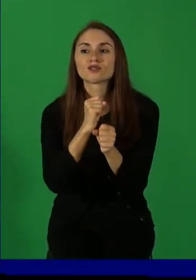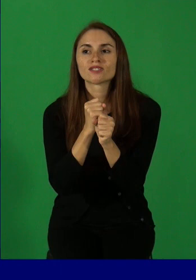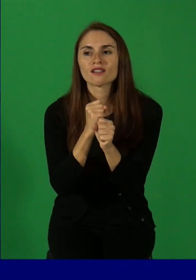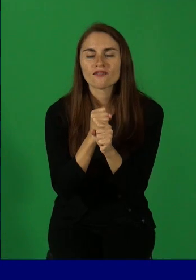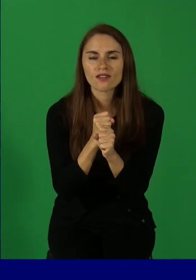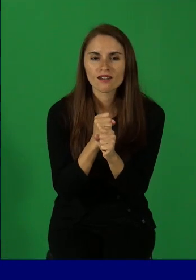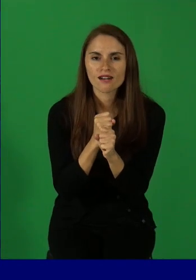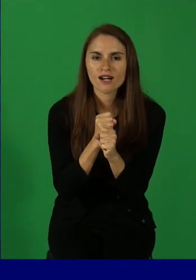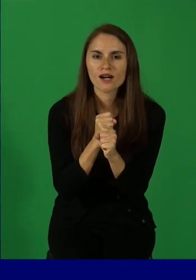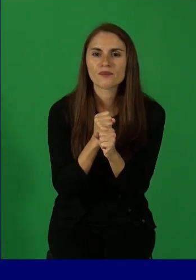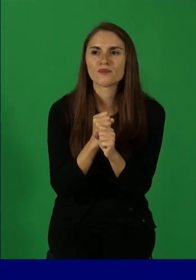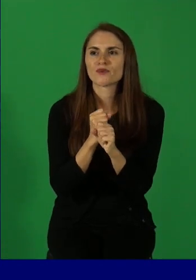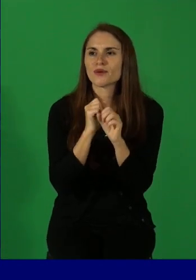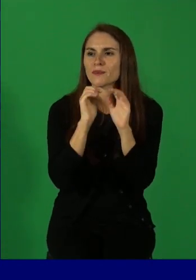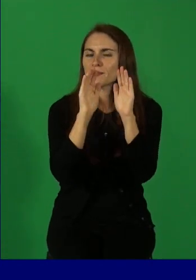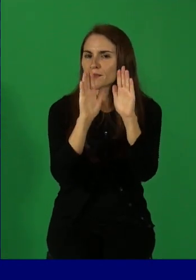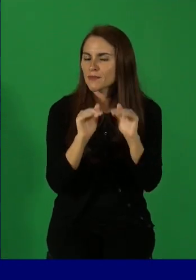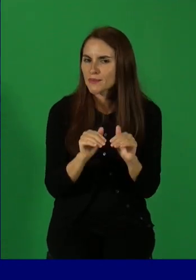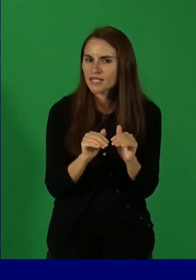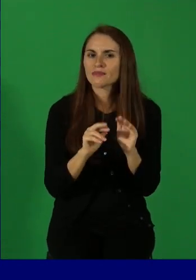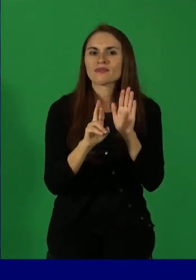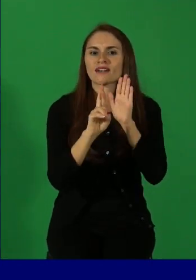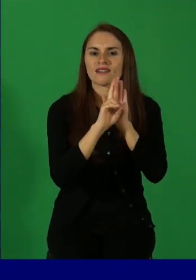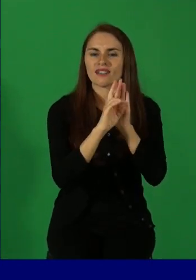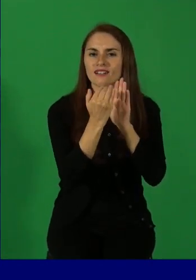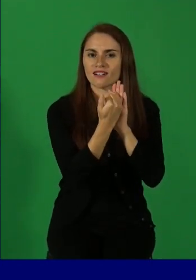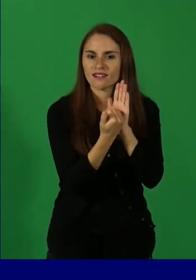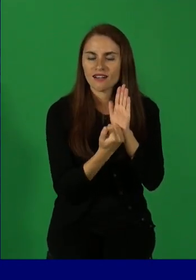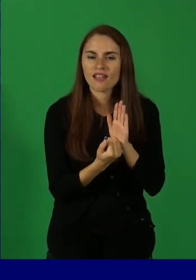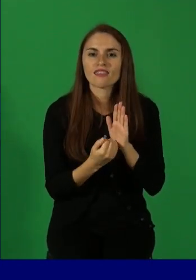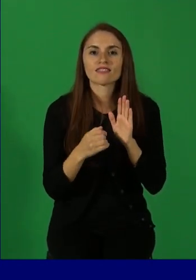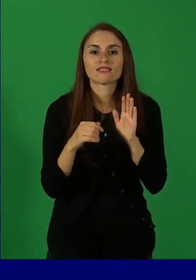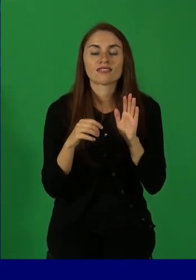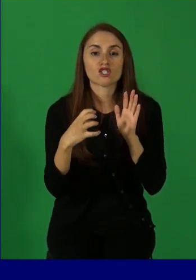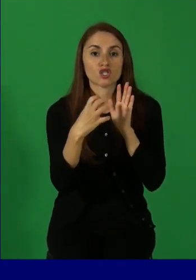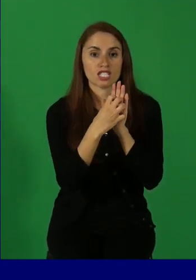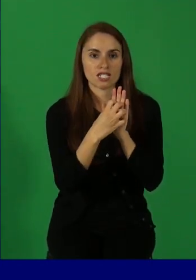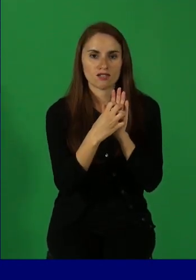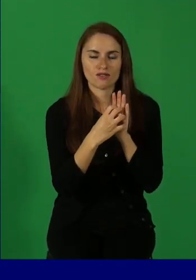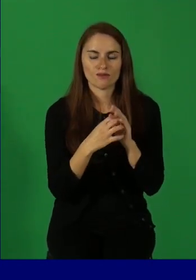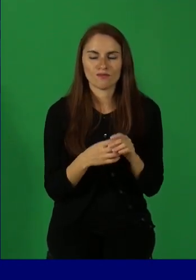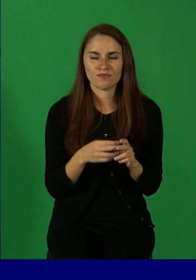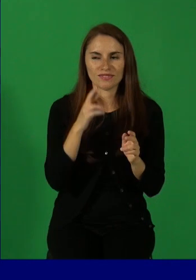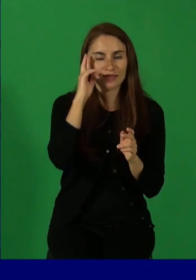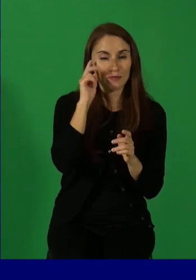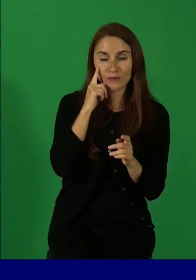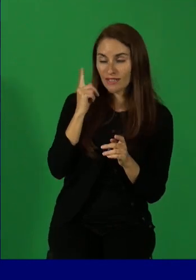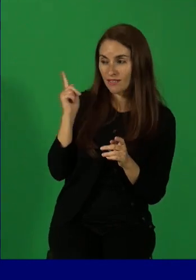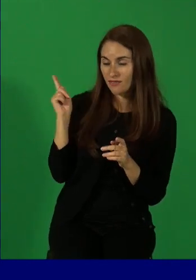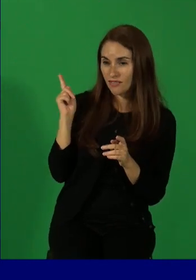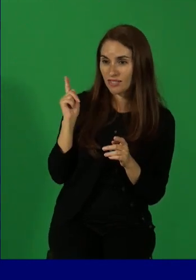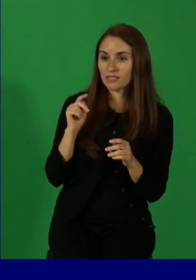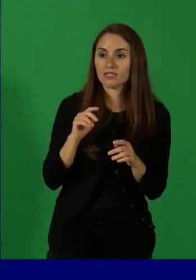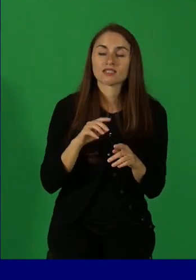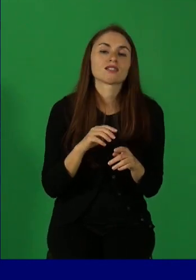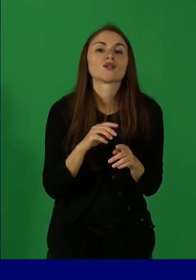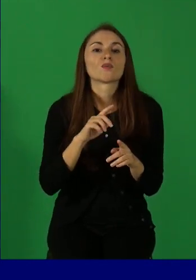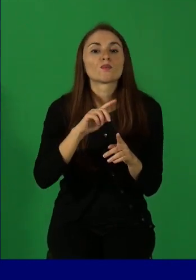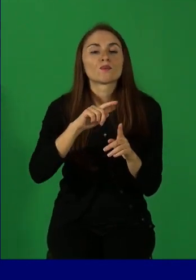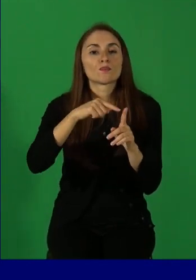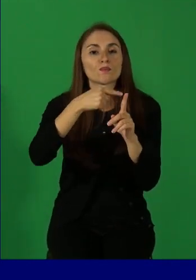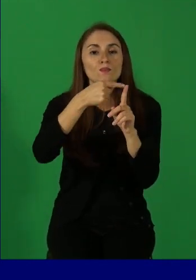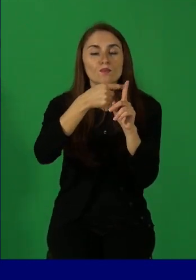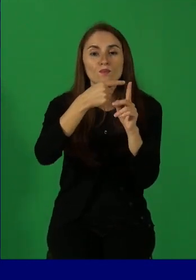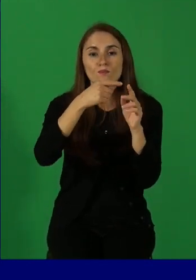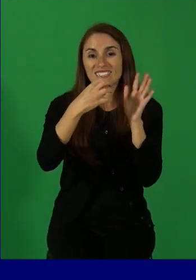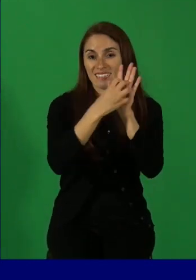trabajamos la misma regla general de los signos. ¿Te acuerdas de esto? Decíamos que si multiplicábamos signos